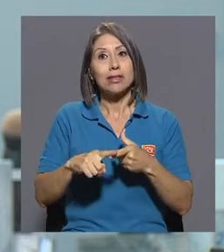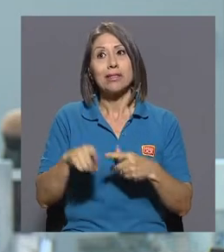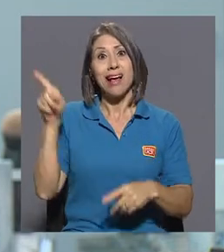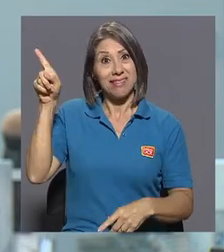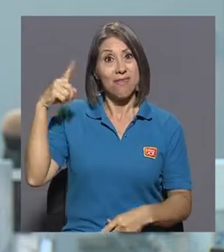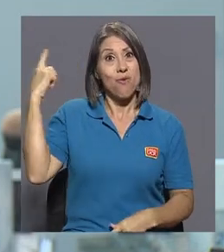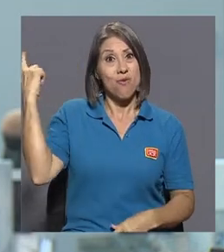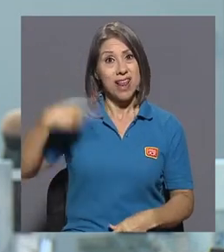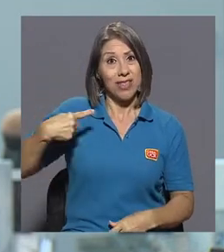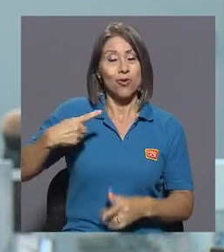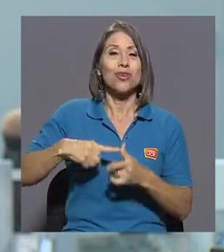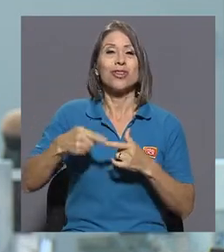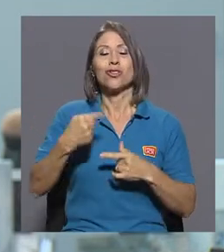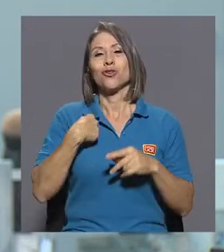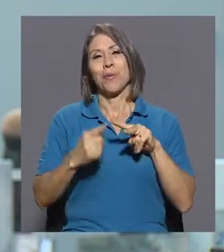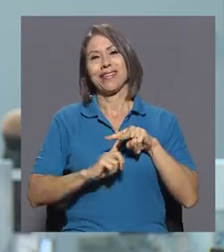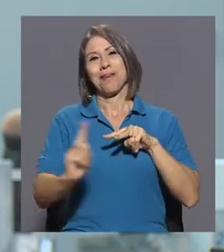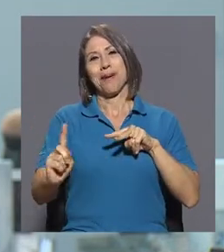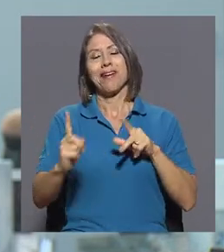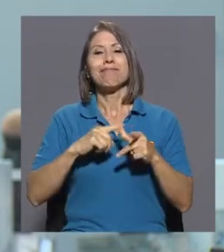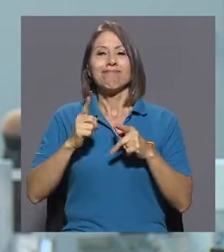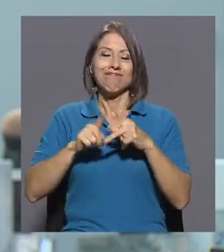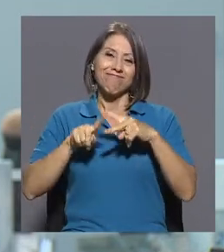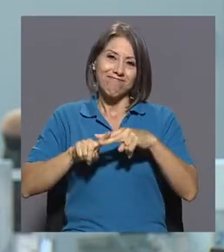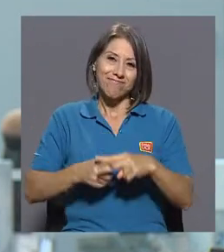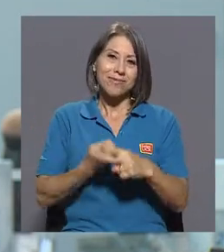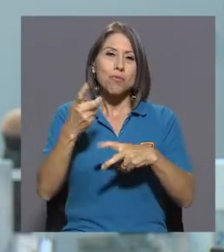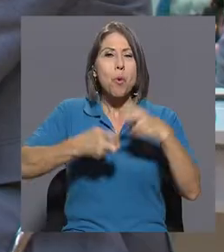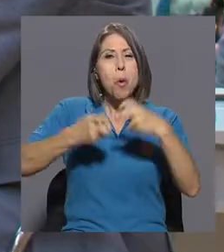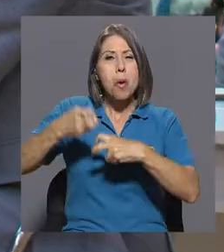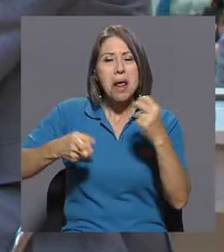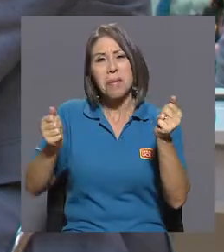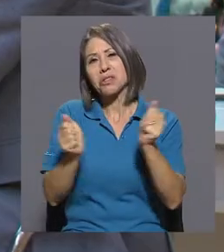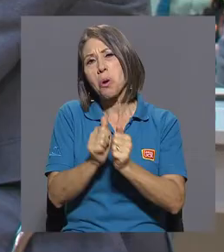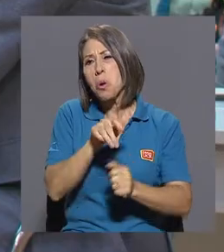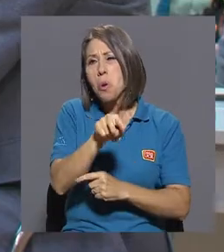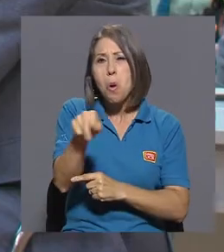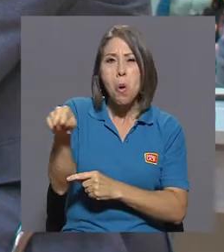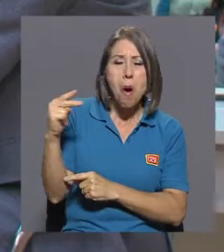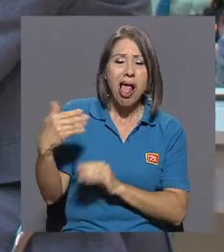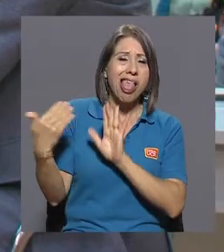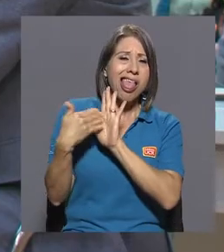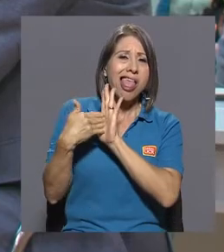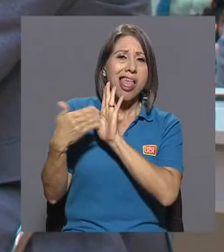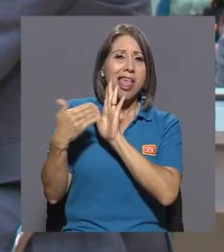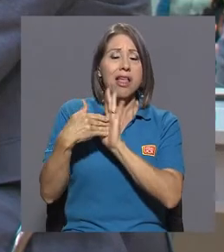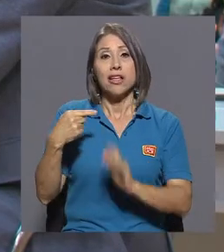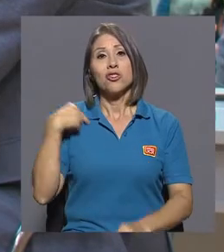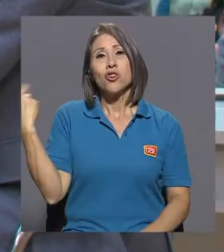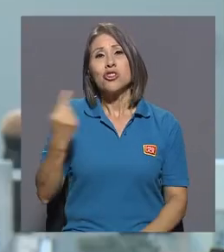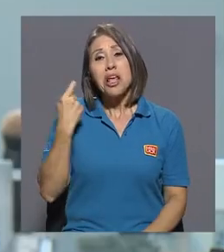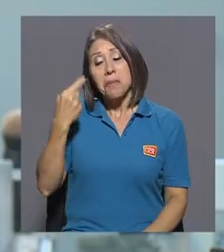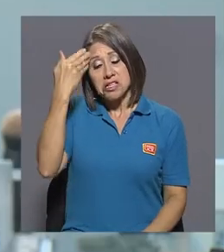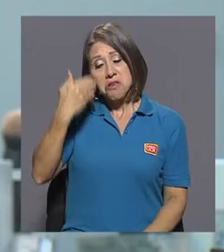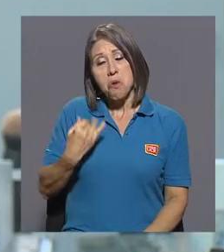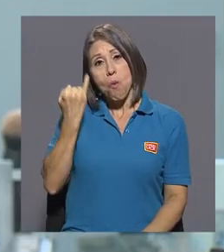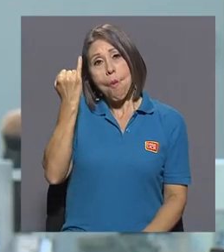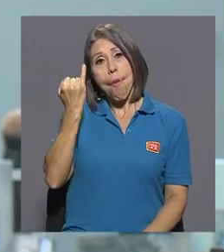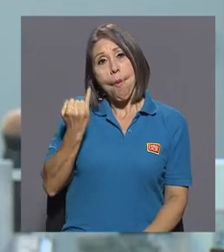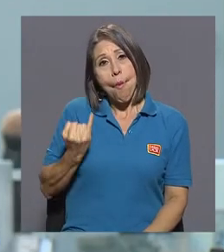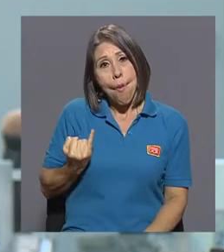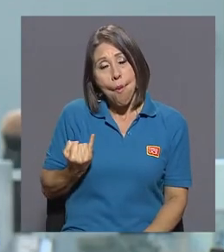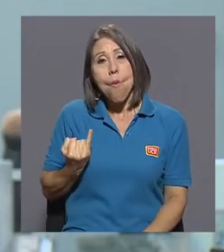escapaba y ya y empezaron los problemas con los carajillos, el bullying. Y yo siempre he sido así como delgadillo, flaquillo,